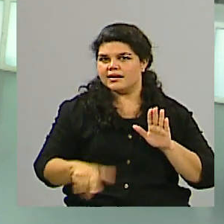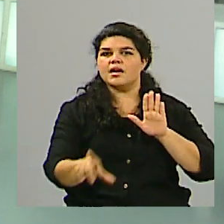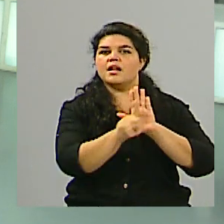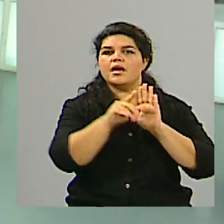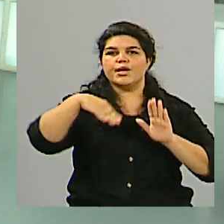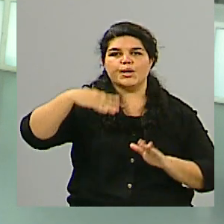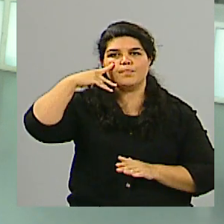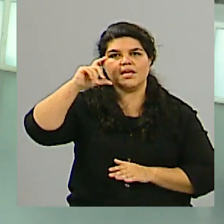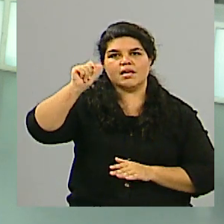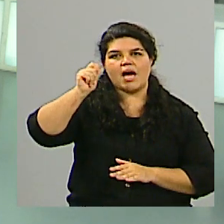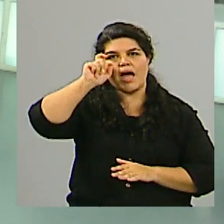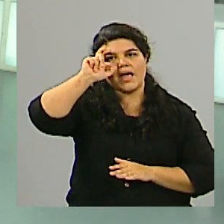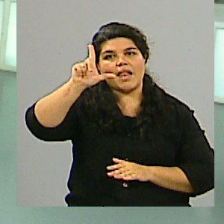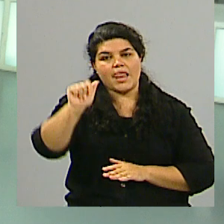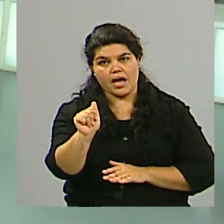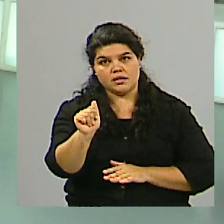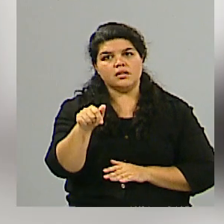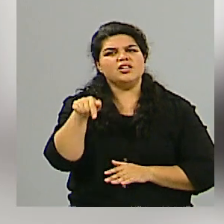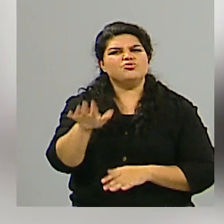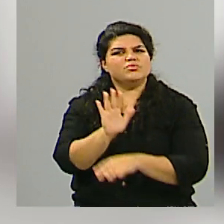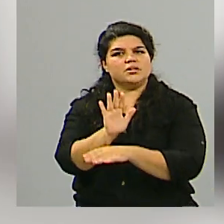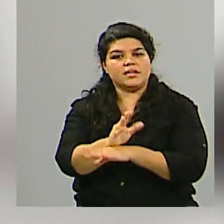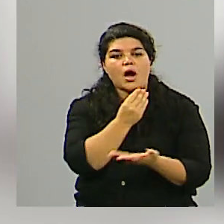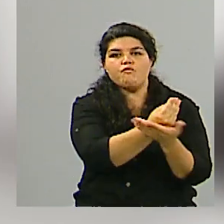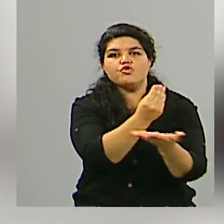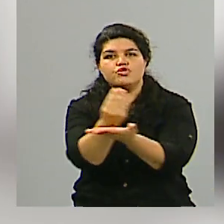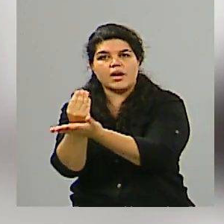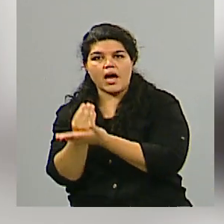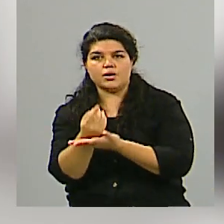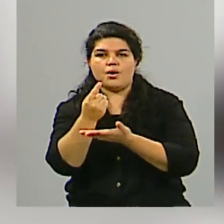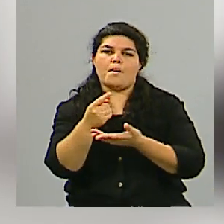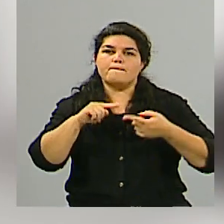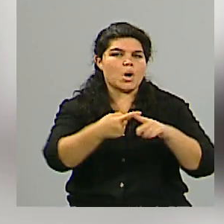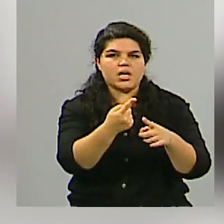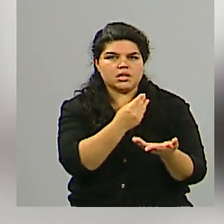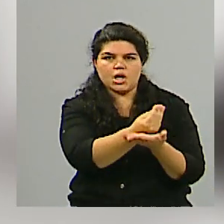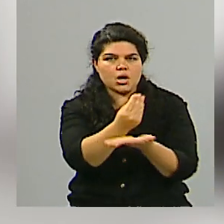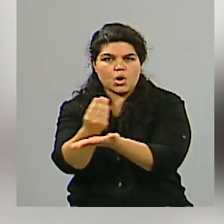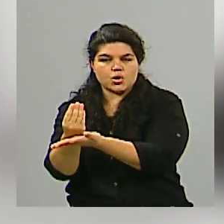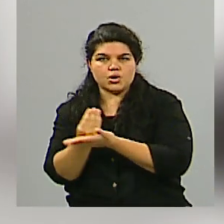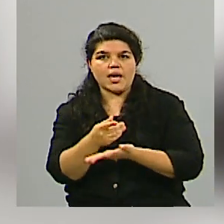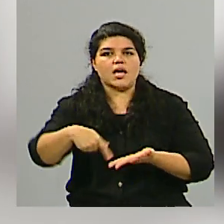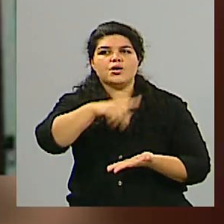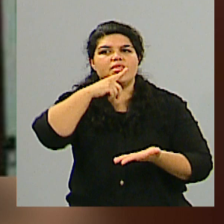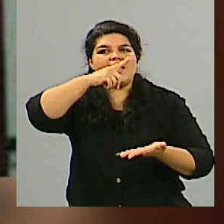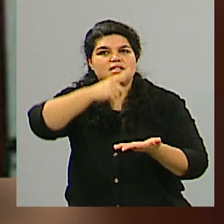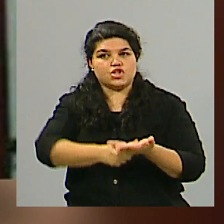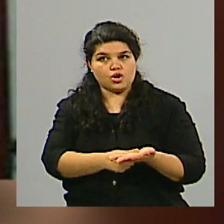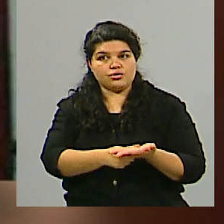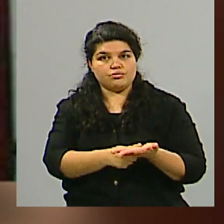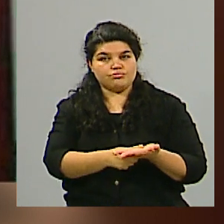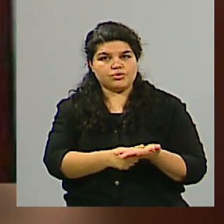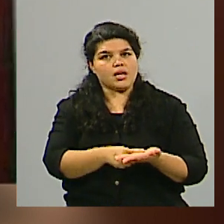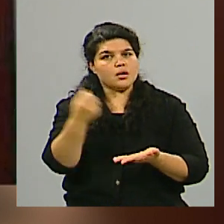forma a aquellos funcionarios y funcionarias que están en lugares de poder, ¿sí? Que están en lugares de tomas de decisiones, para tener